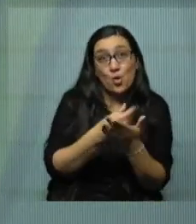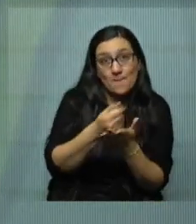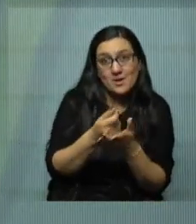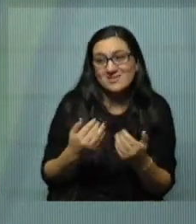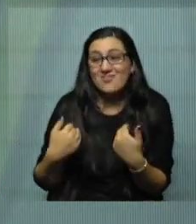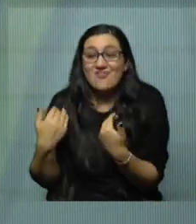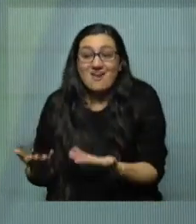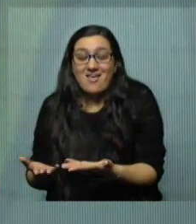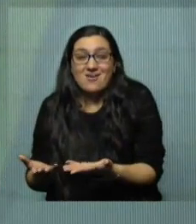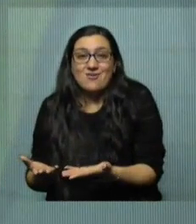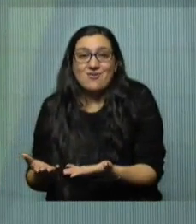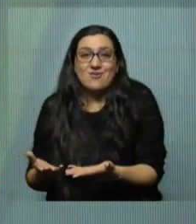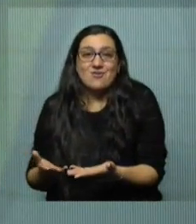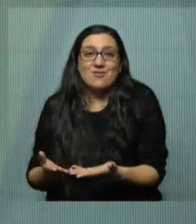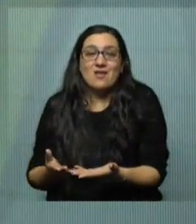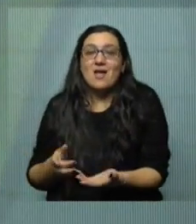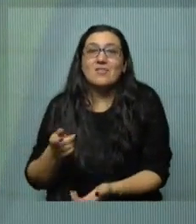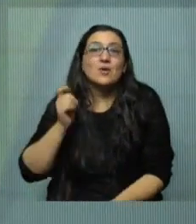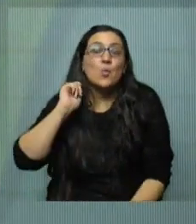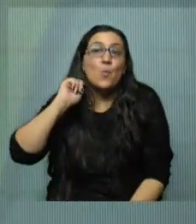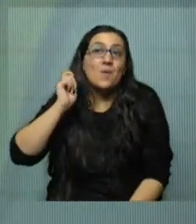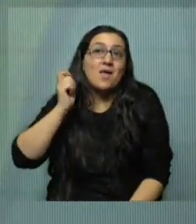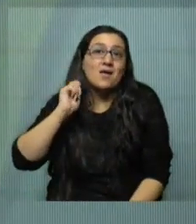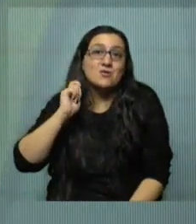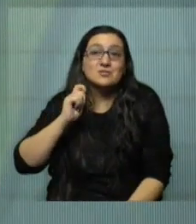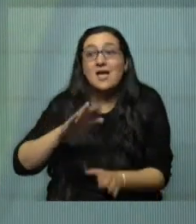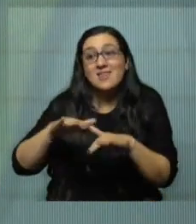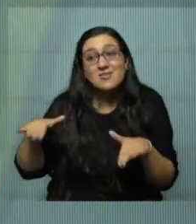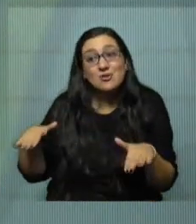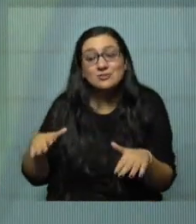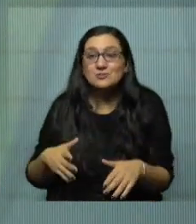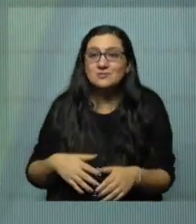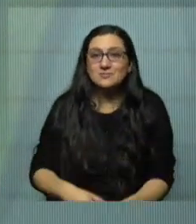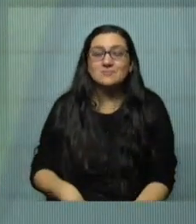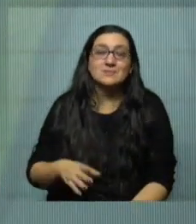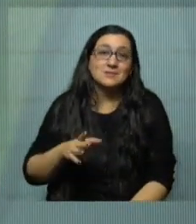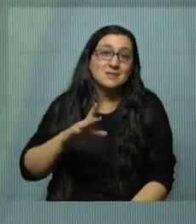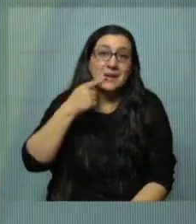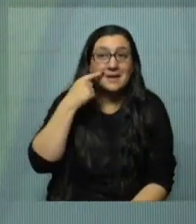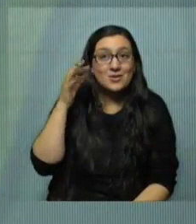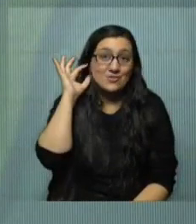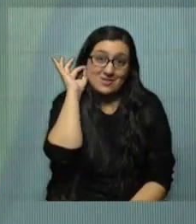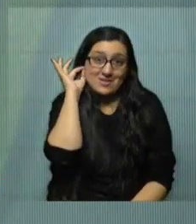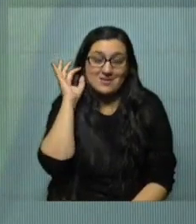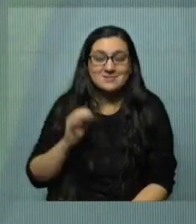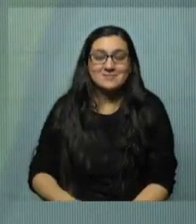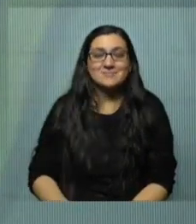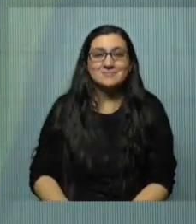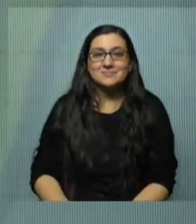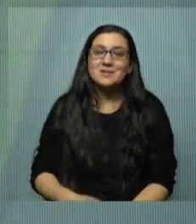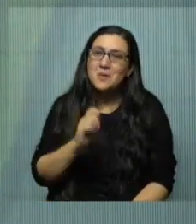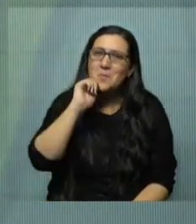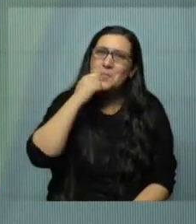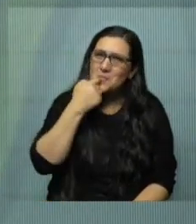para regalárselo de cumpleaños a niños y niñas. Entonces, es grato